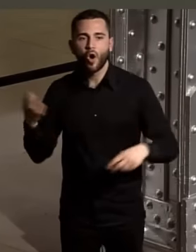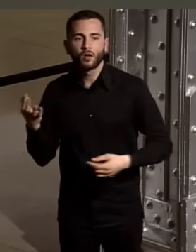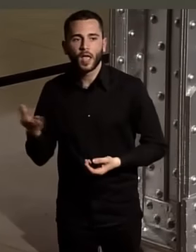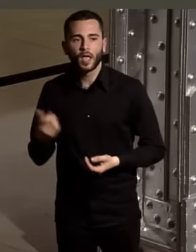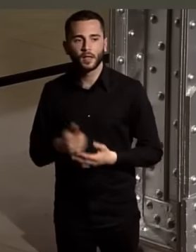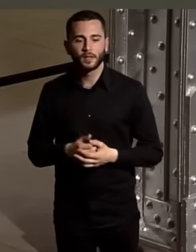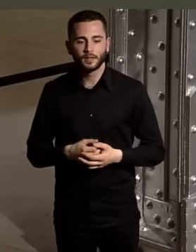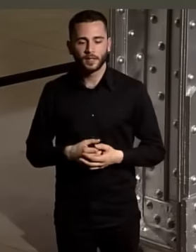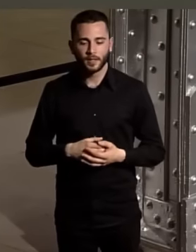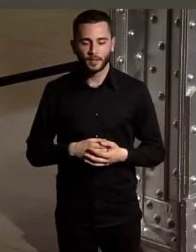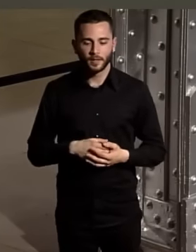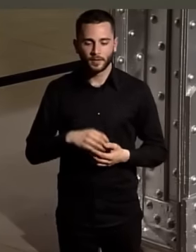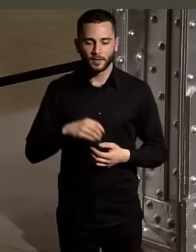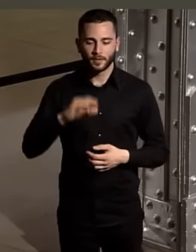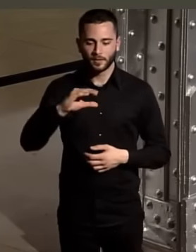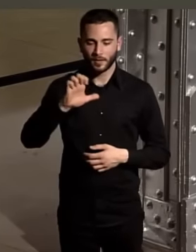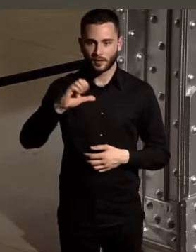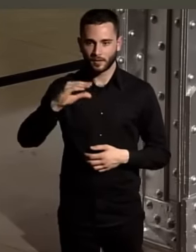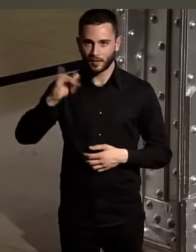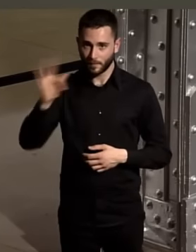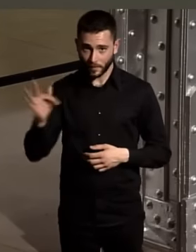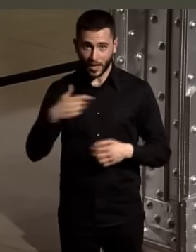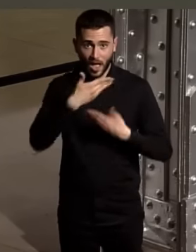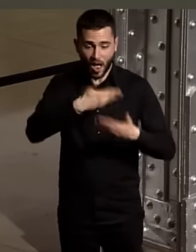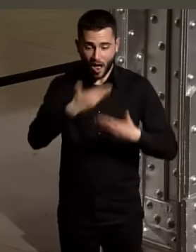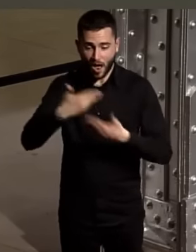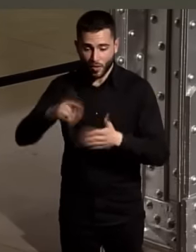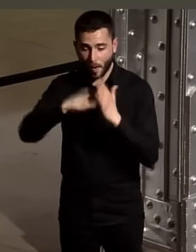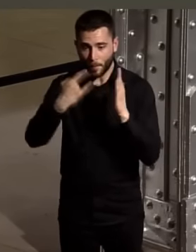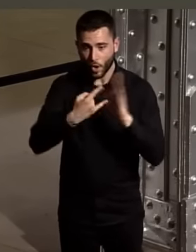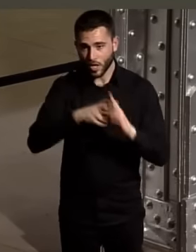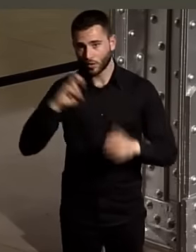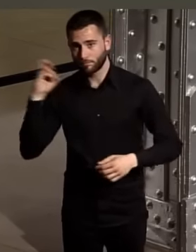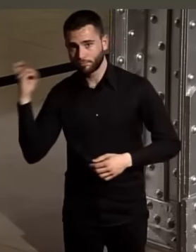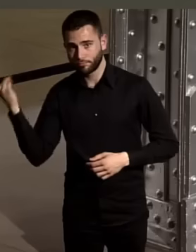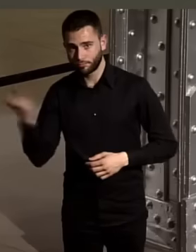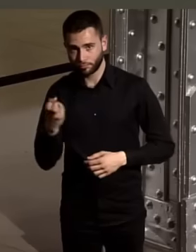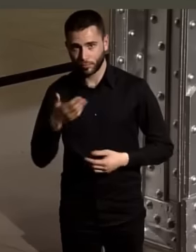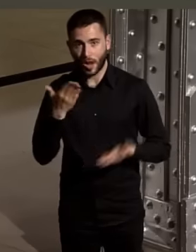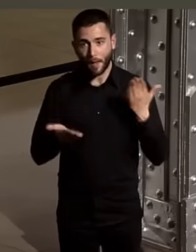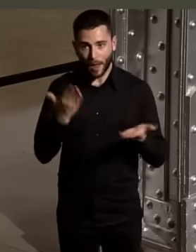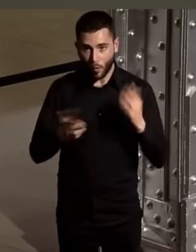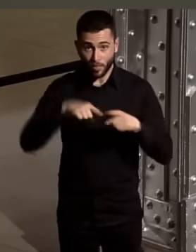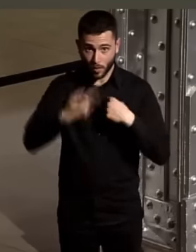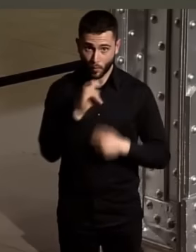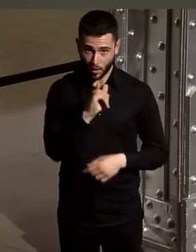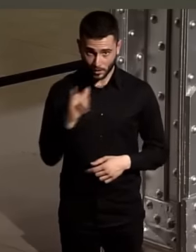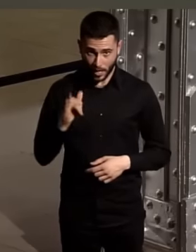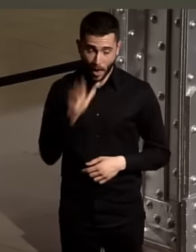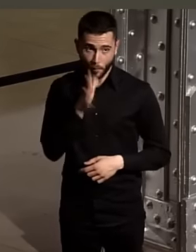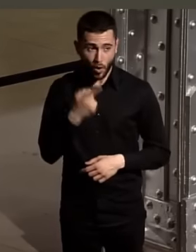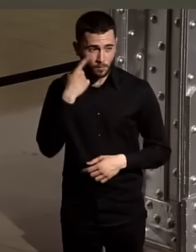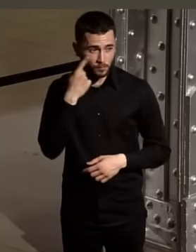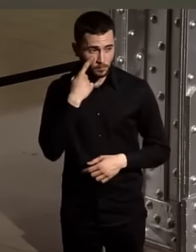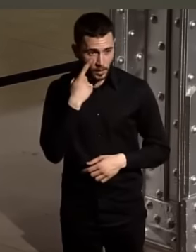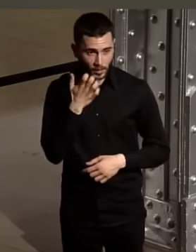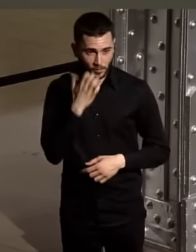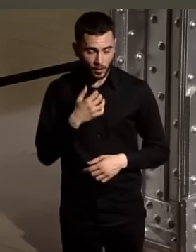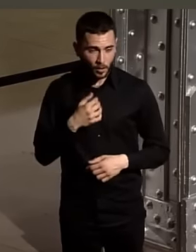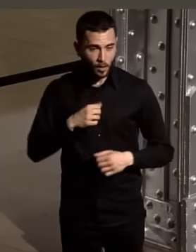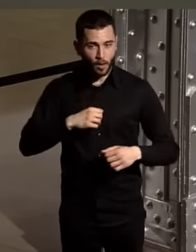para hacer diferentes proyectos de divulgación científica tiene que haber una evaluación después para ver cuáles tienen mayor